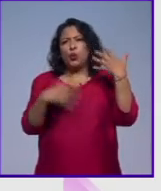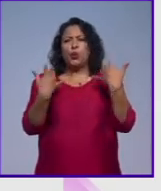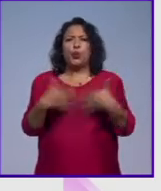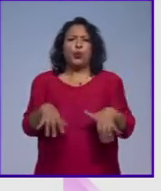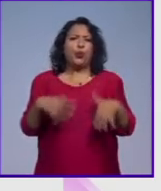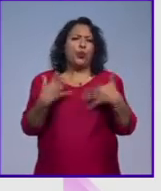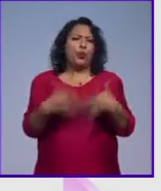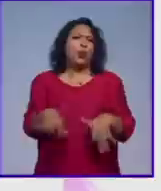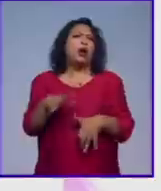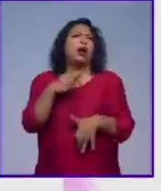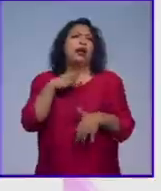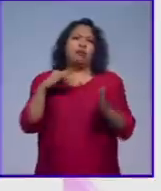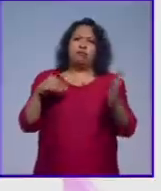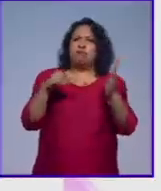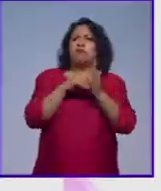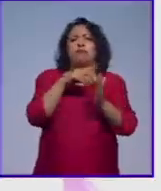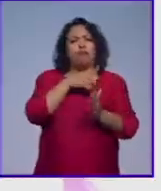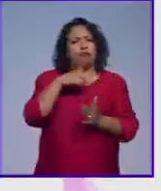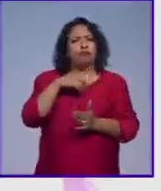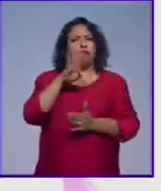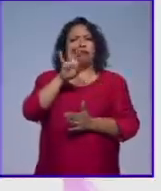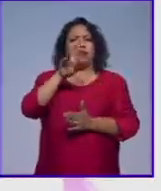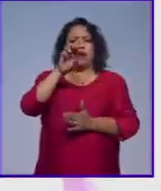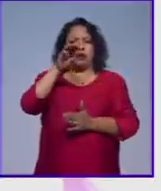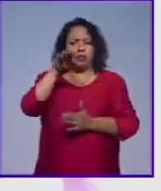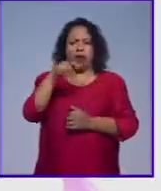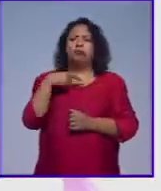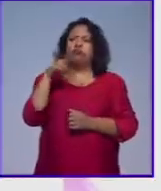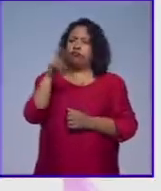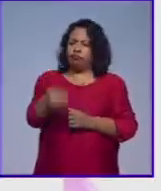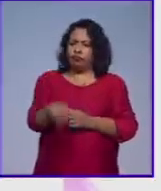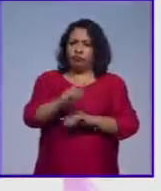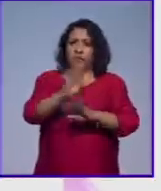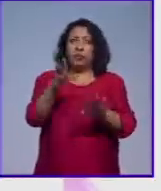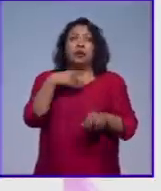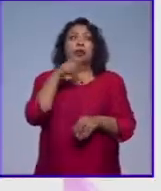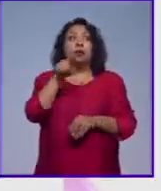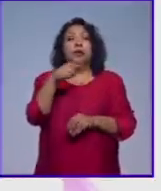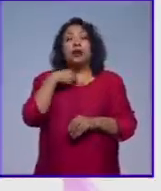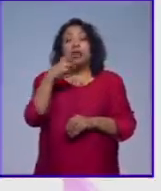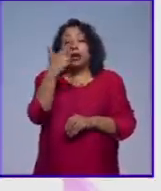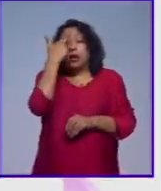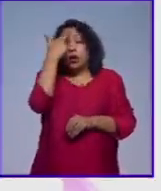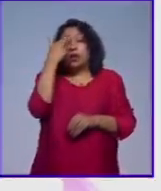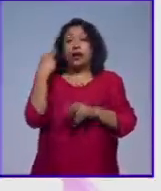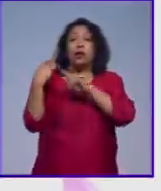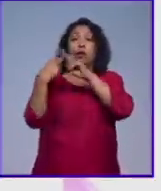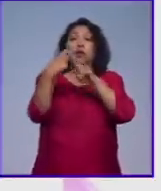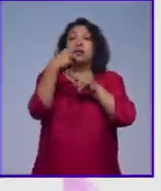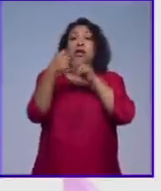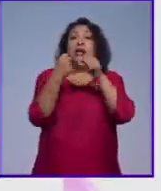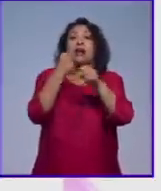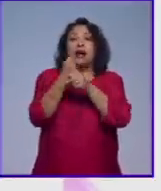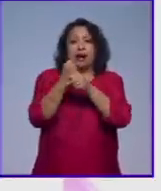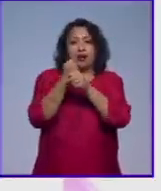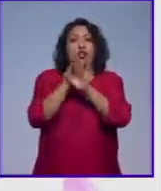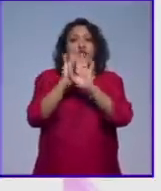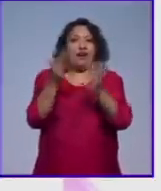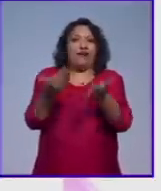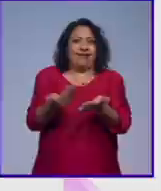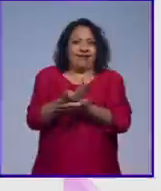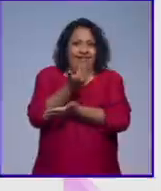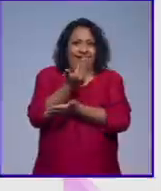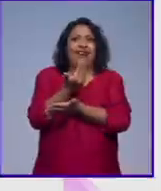Rafa, tiene que estar ahí Bergman. Indiscutiblemente, y también recordar, y ya lo apuntabas, Bergman, ese centenario, se cumplió el centenario de su